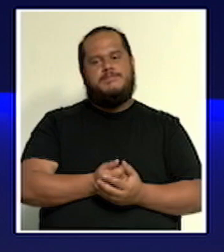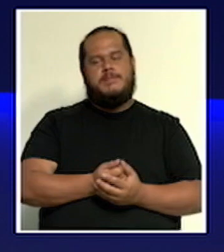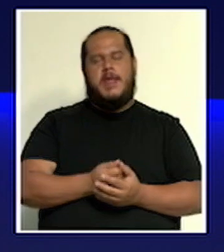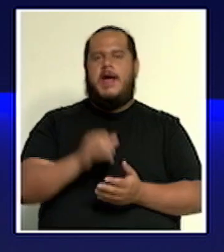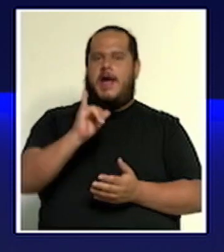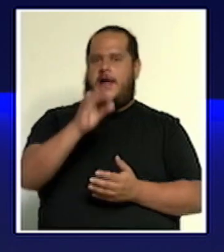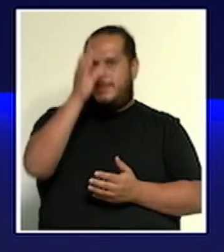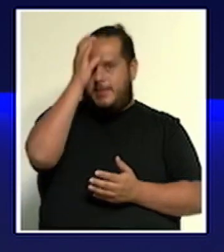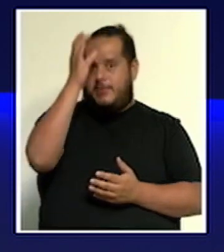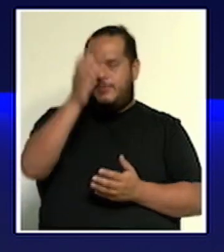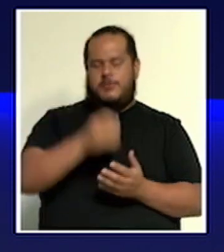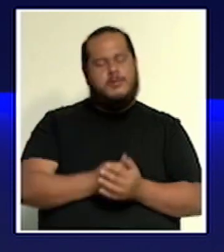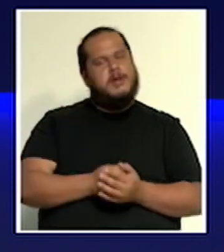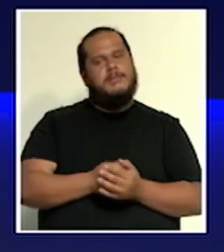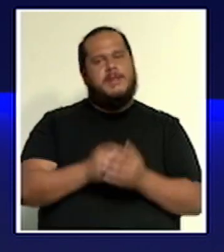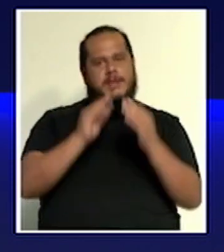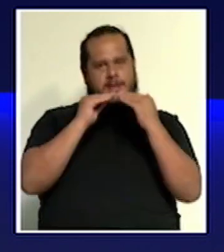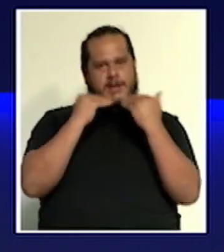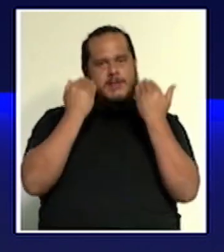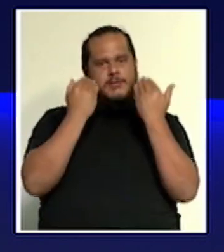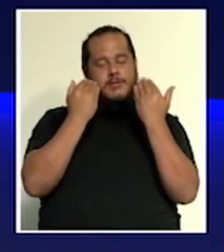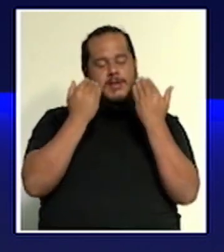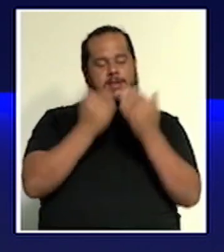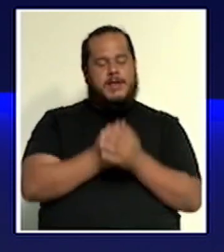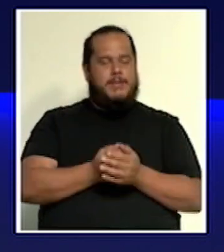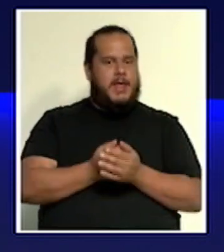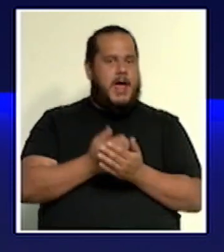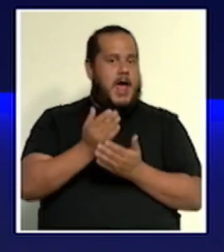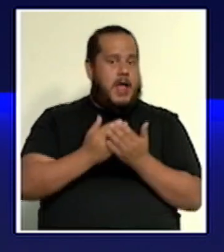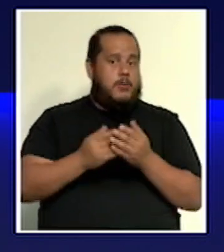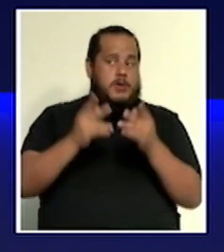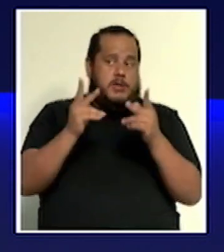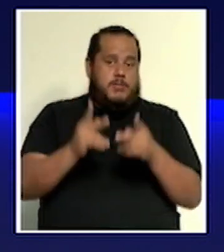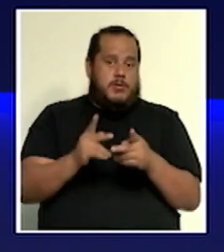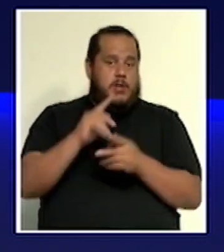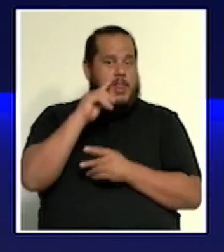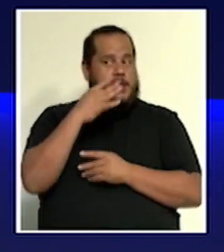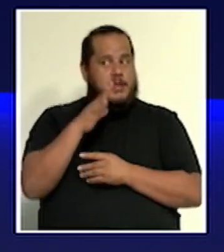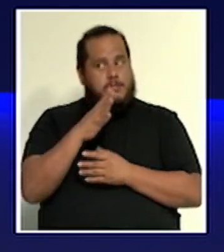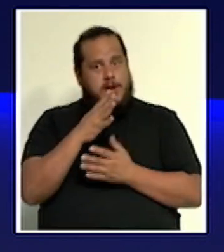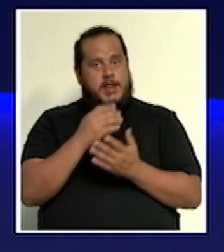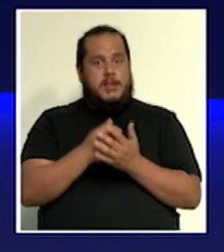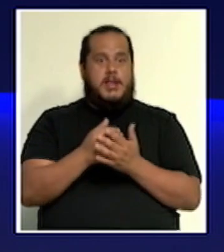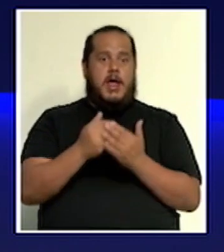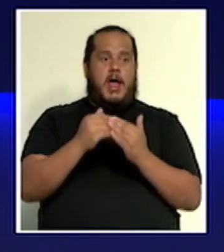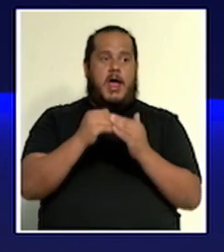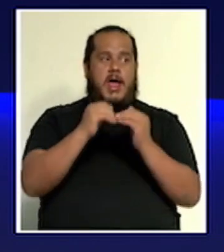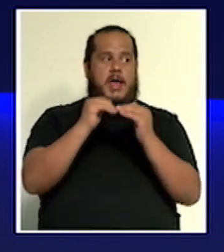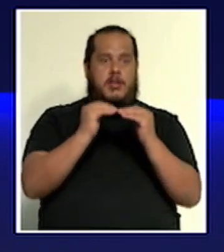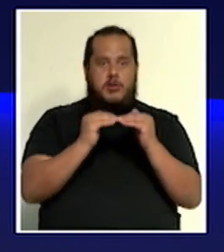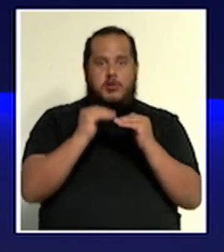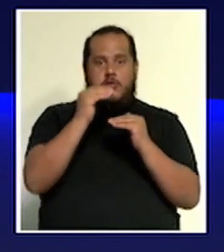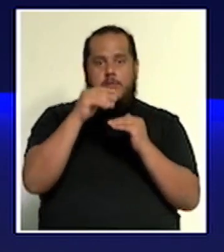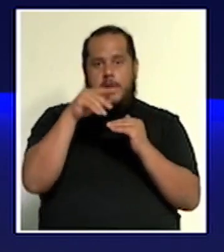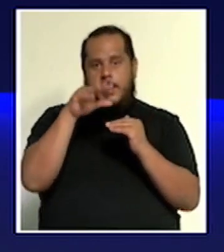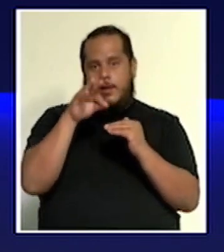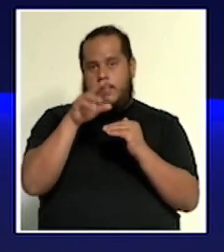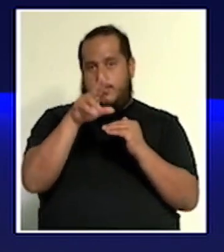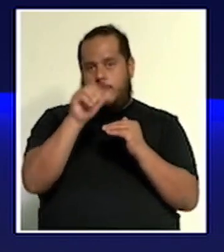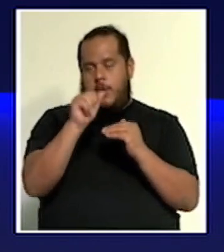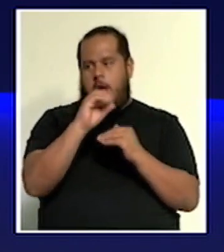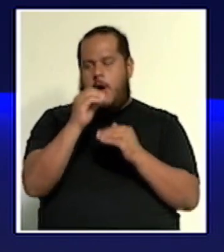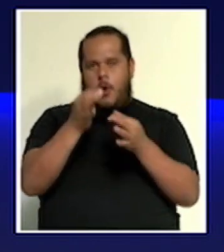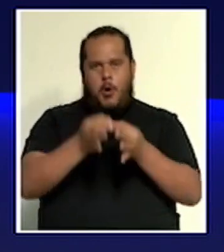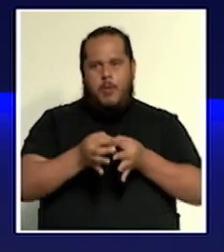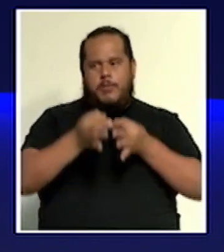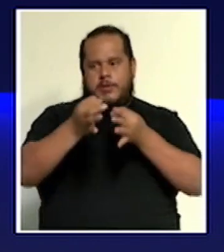es la cultura, es la sonrisa, aunque a algunas personas les parezca superflua o postergable. Por